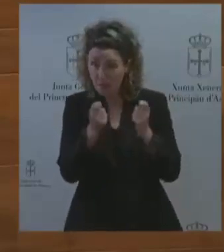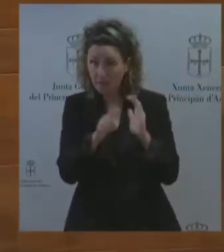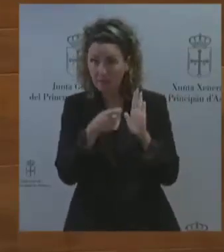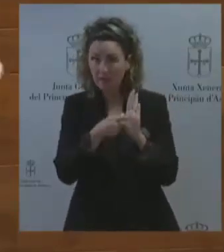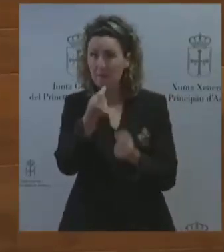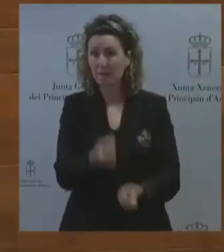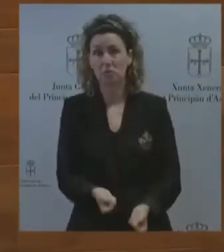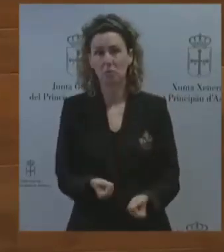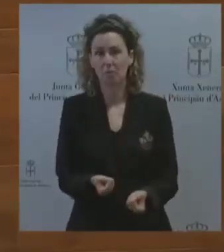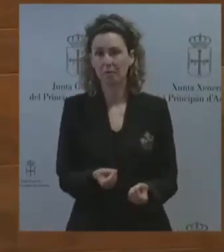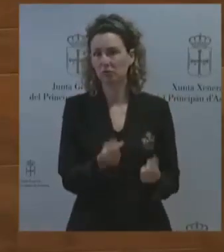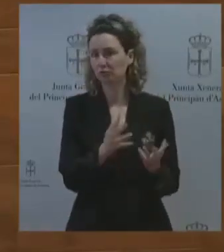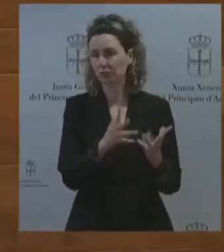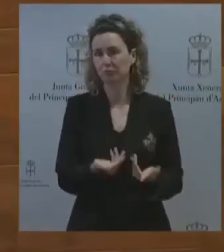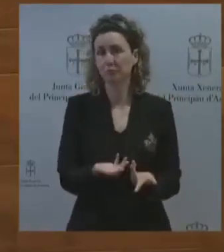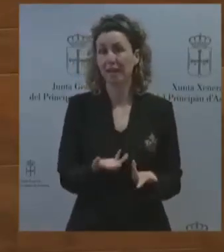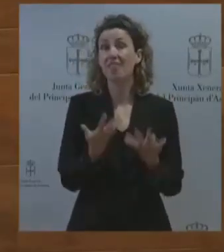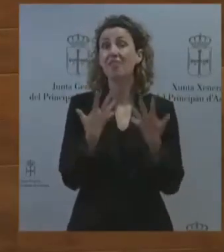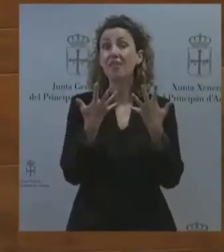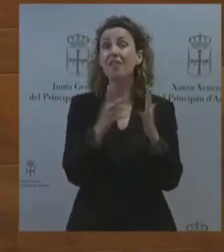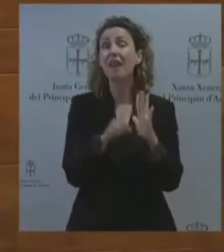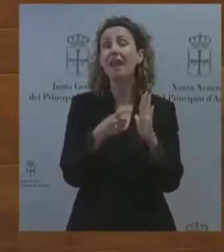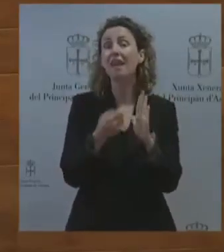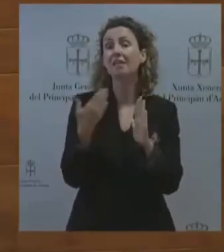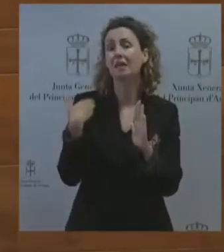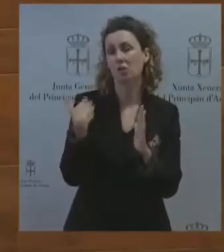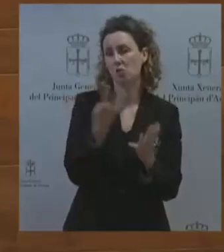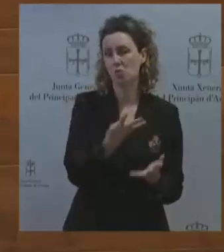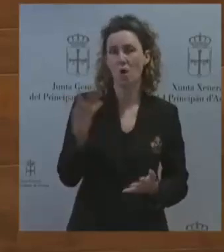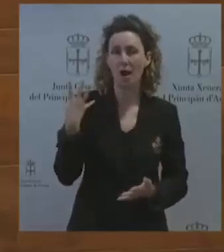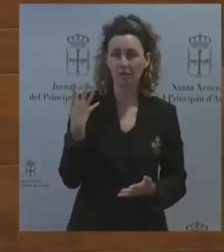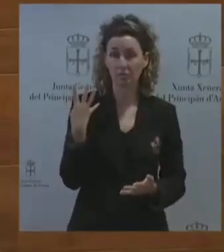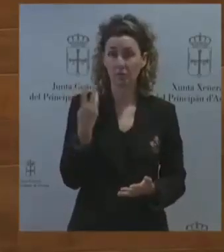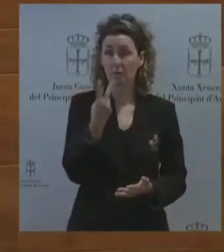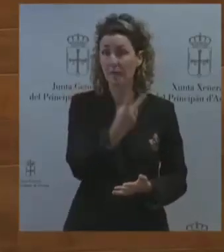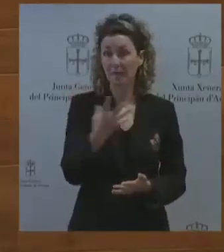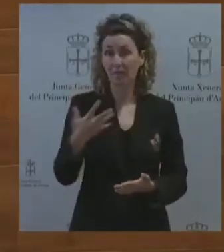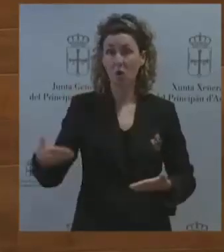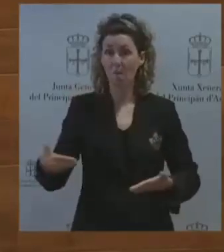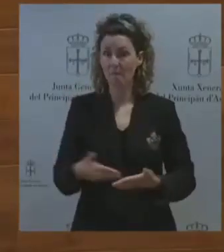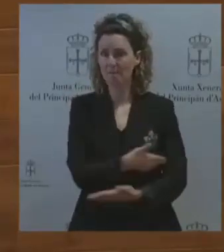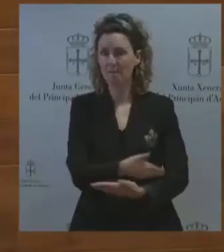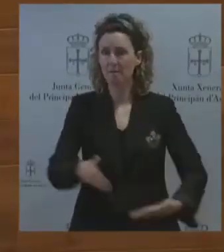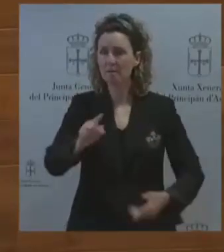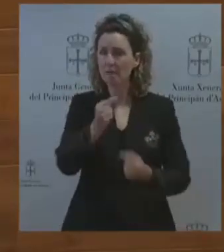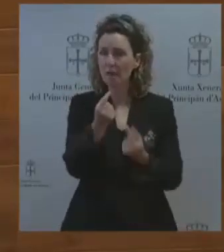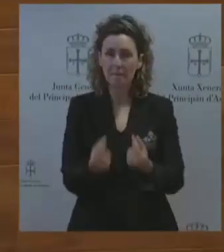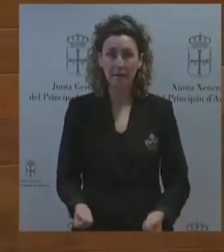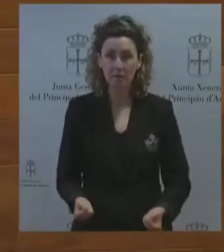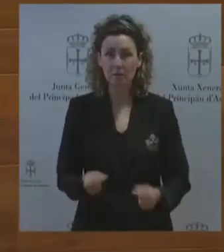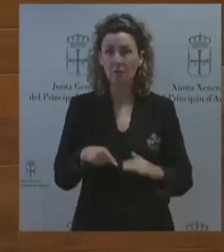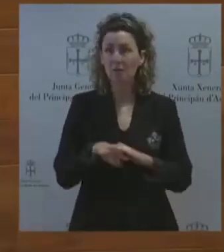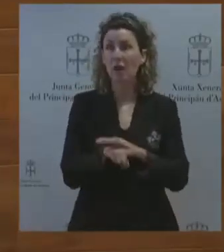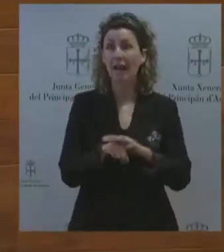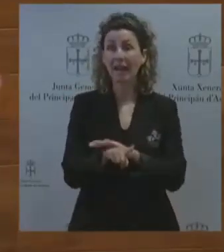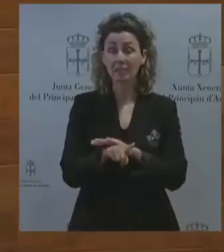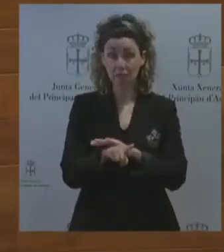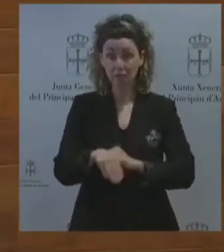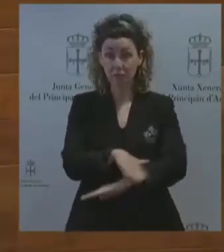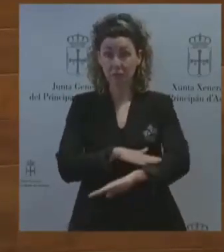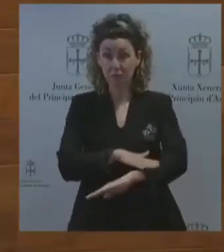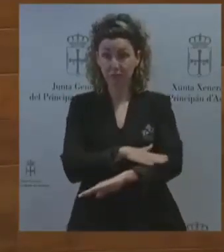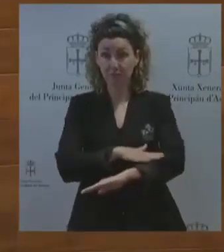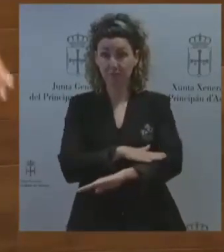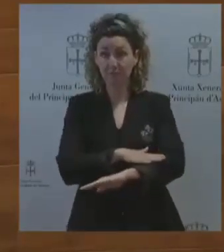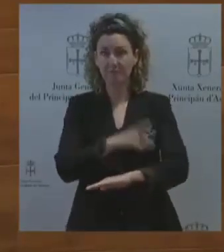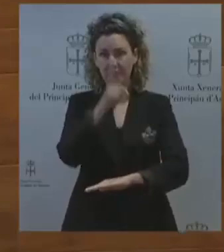anterior legislatura. Más de 25.000 millones de presupuestos gestionados por este gobierno desde el año 2019 para aprobar